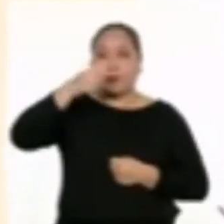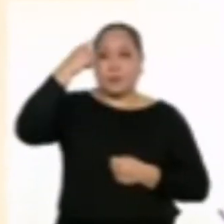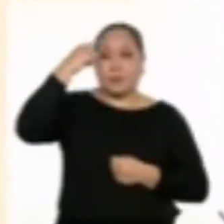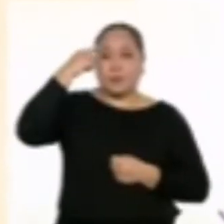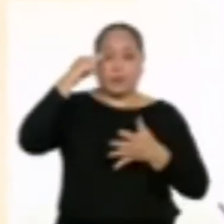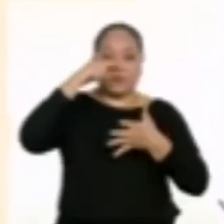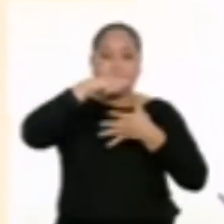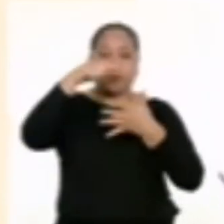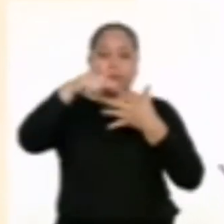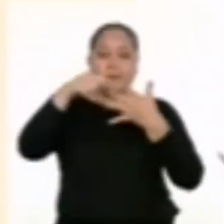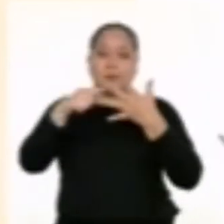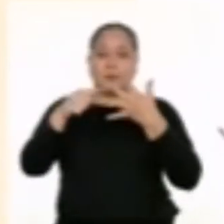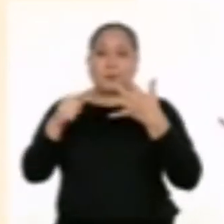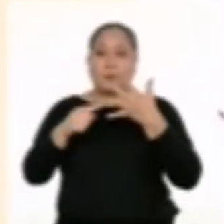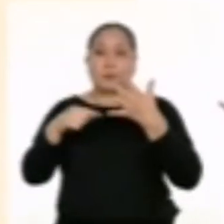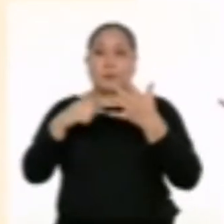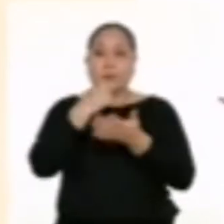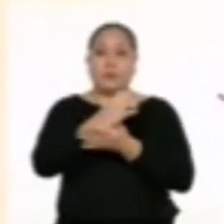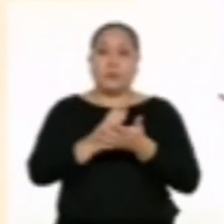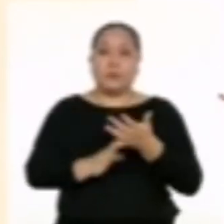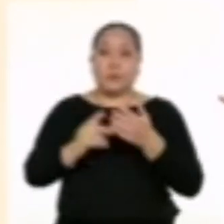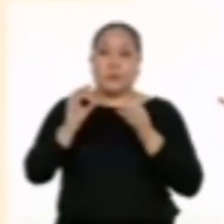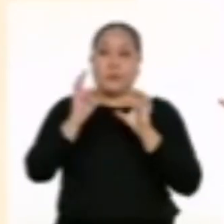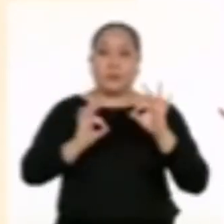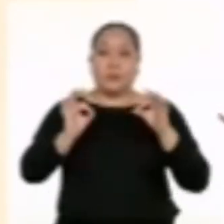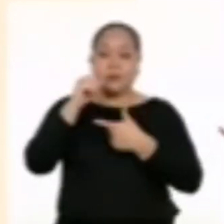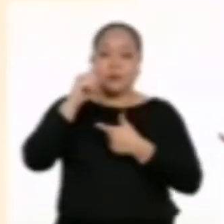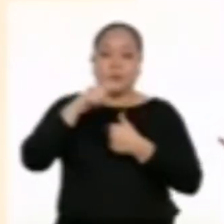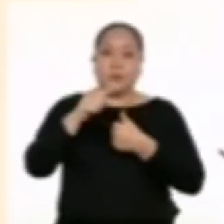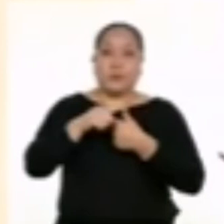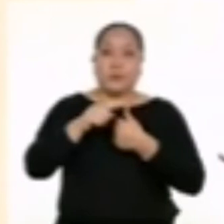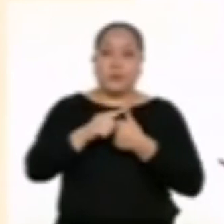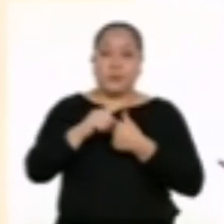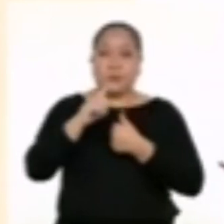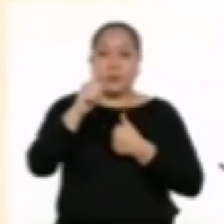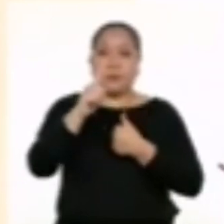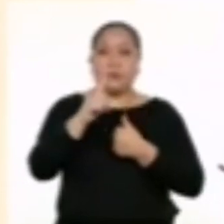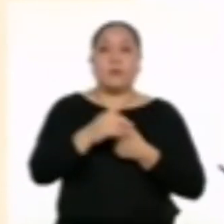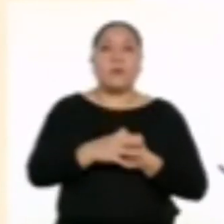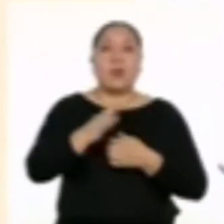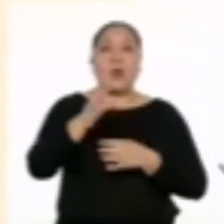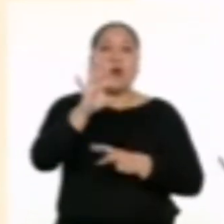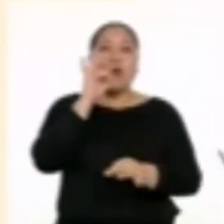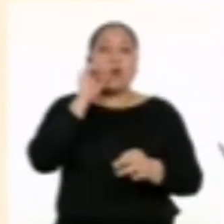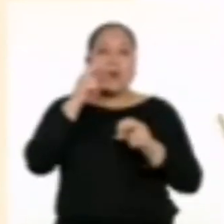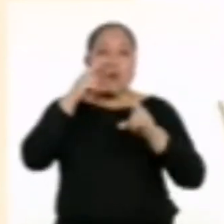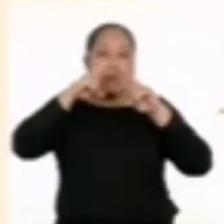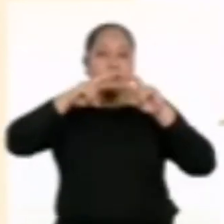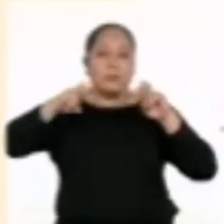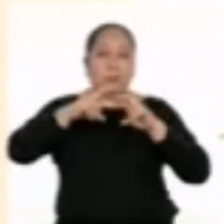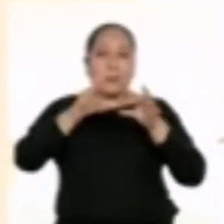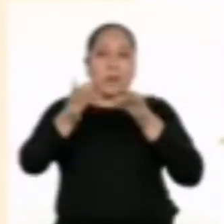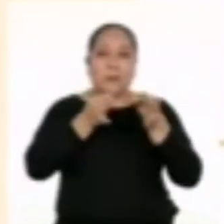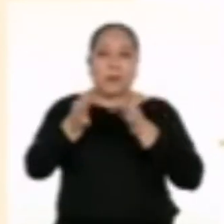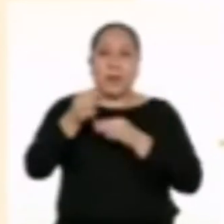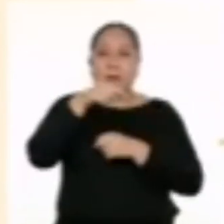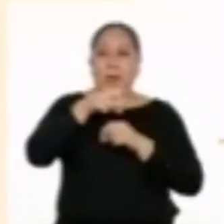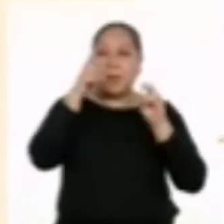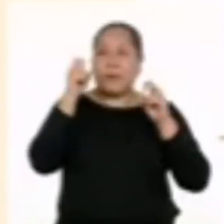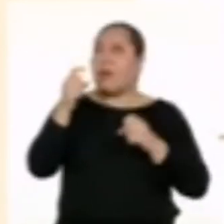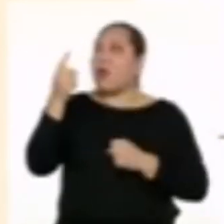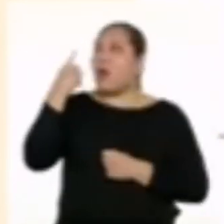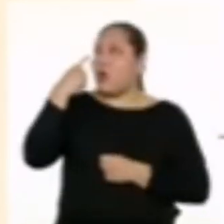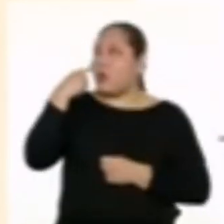considerar 5 aspectos clave. El primero es identificar y describir el problema. Porque tenemos que